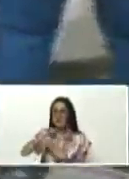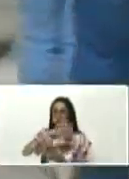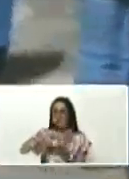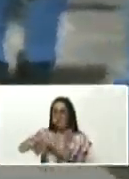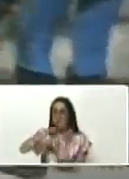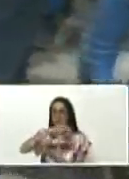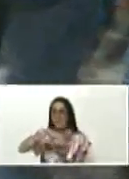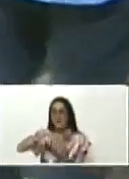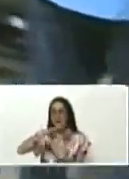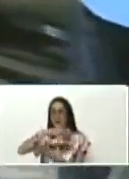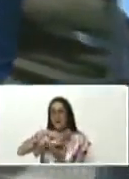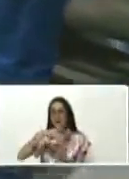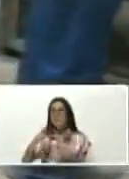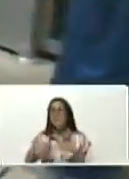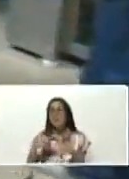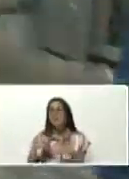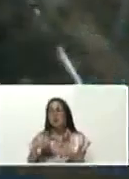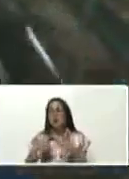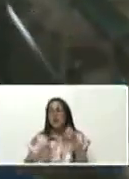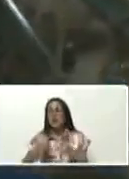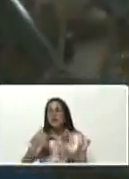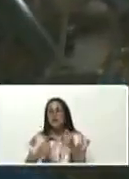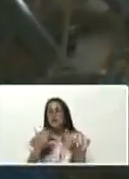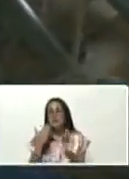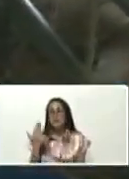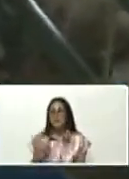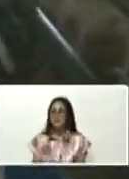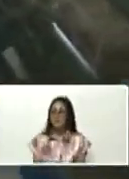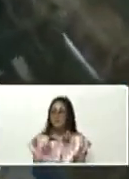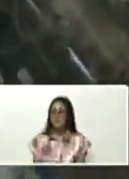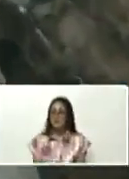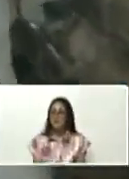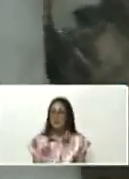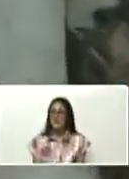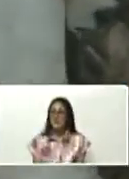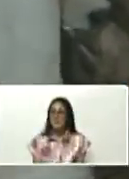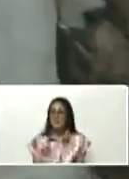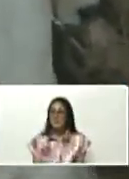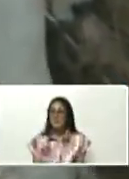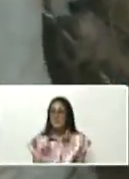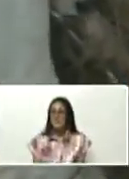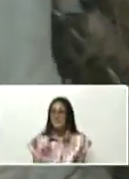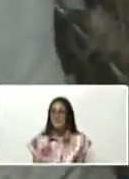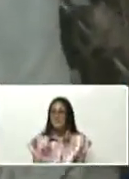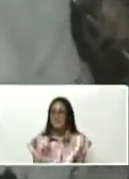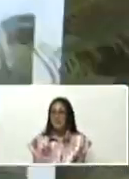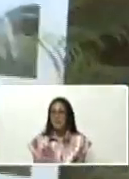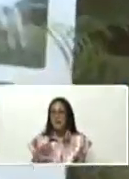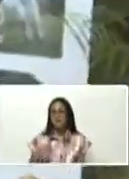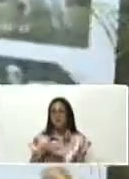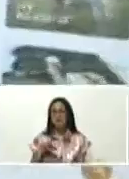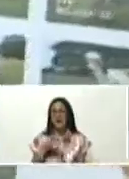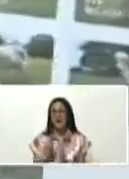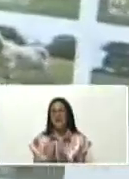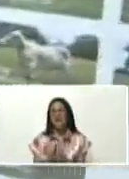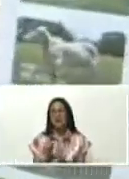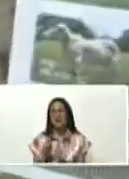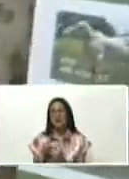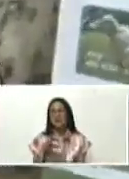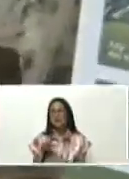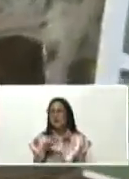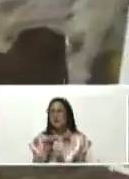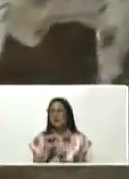de mezclador para la producción de leche. Don Ángelo, explíqueme del queso. Esto es un... Después que la